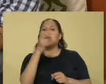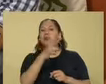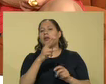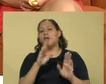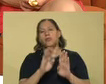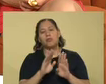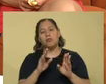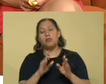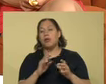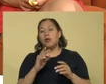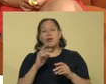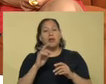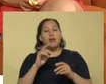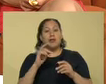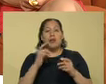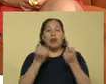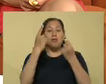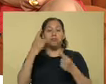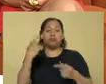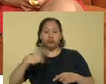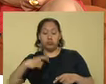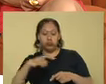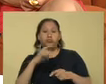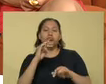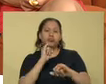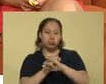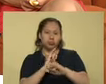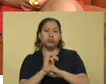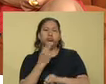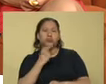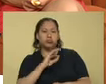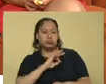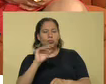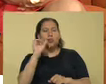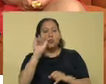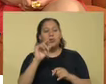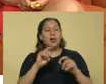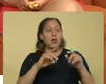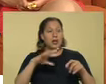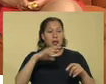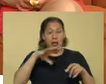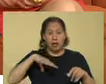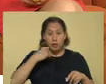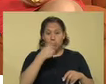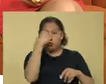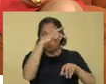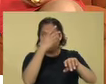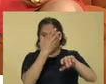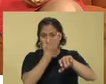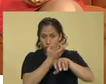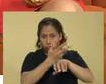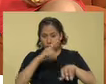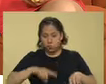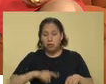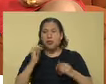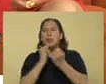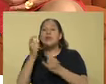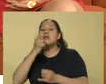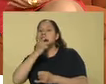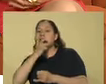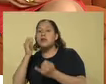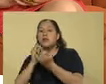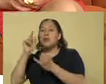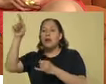Yo era creo privilegiado. El acceso a Internet. De hecho, Internet como tal es un esfuerzo entre el gobierno norteamericano, el gobierno del Reino Unido y el de